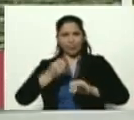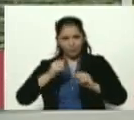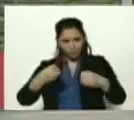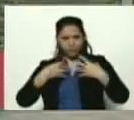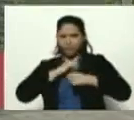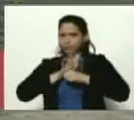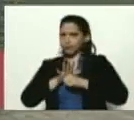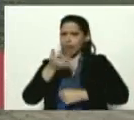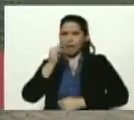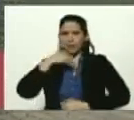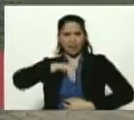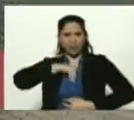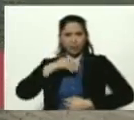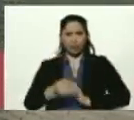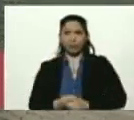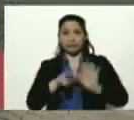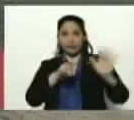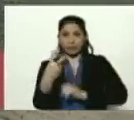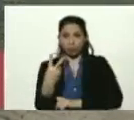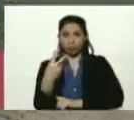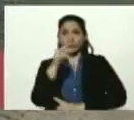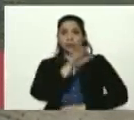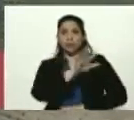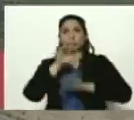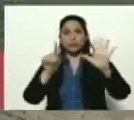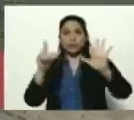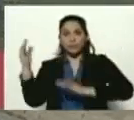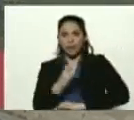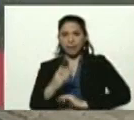72 casos importados. 56